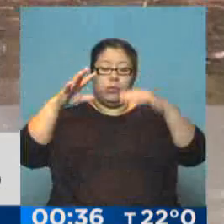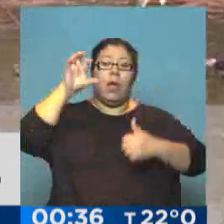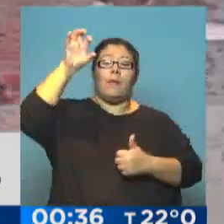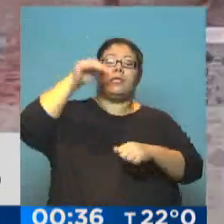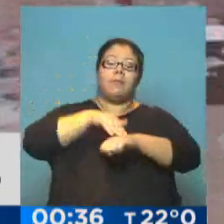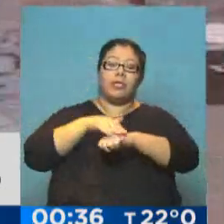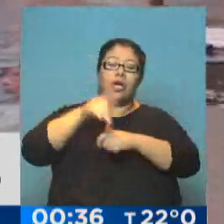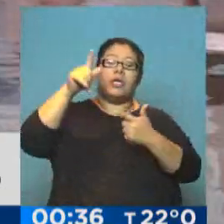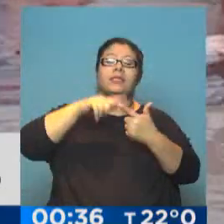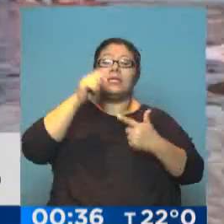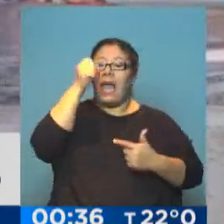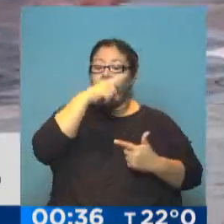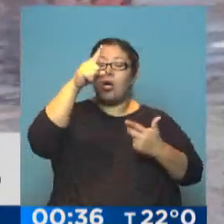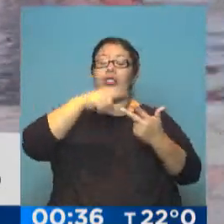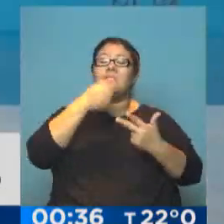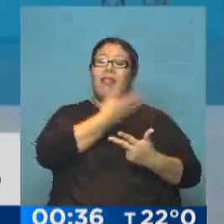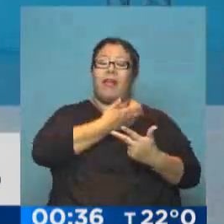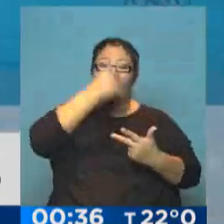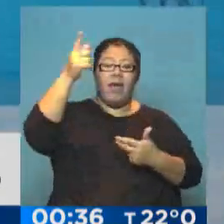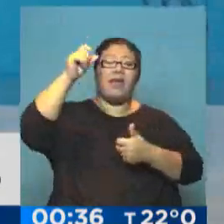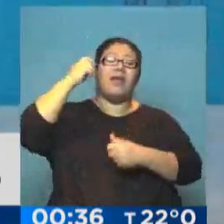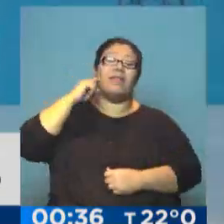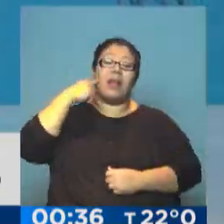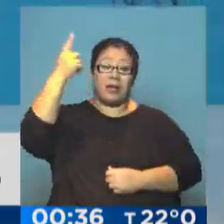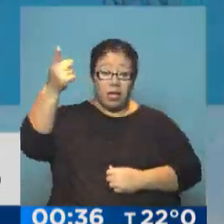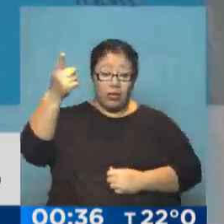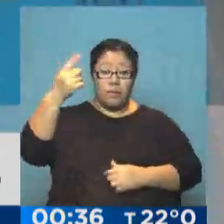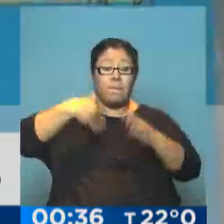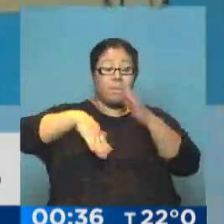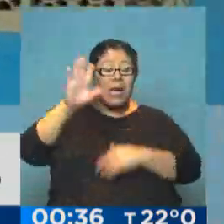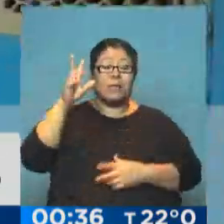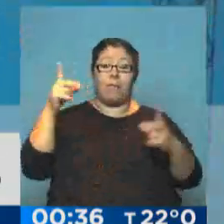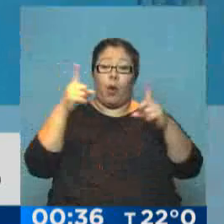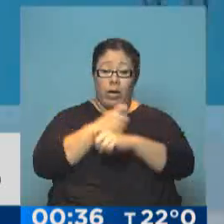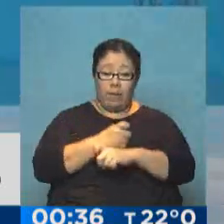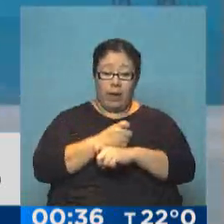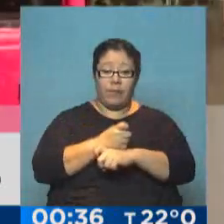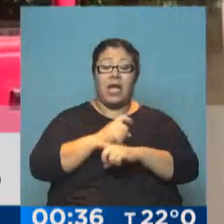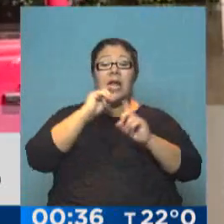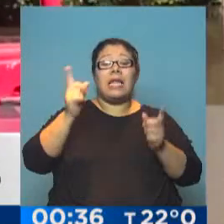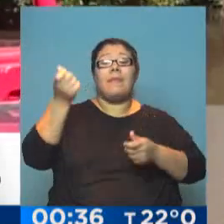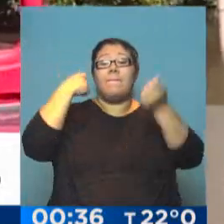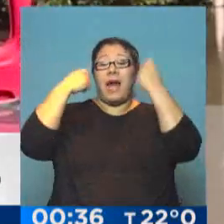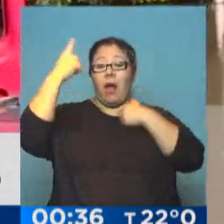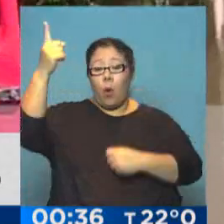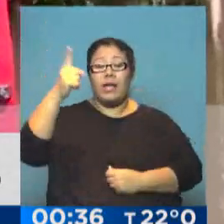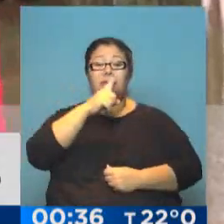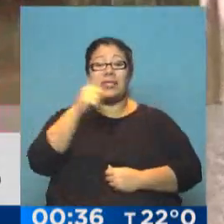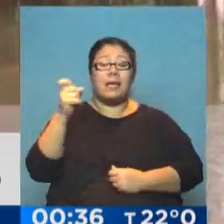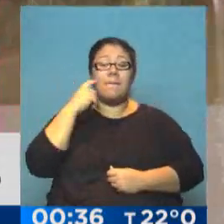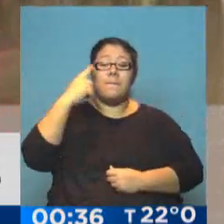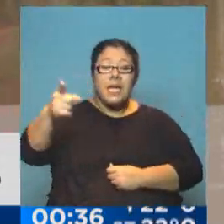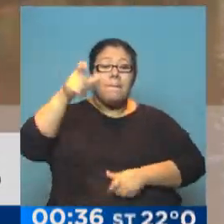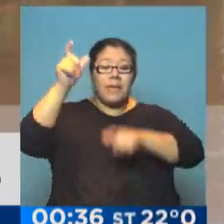Fe. Las intensas lluvias de las últimas semanas también complicaron a Paraguay con 100.000 personas damnificadas en la capital